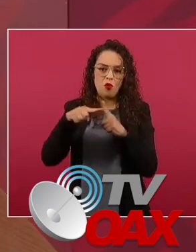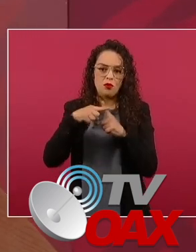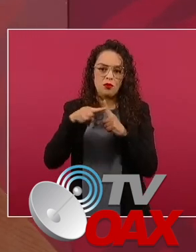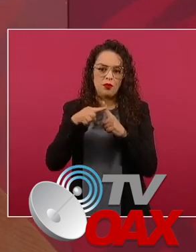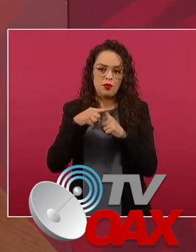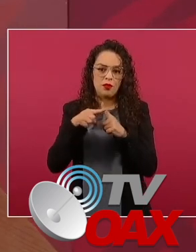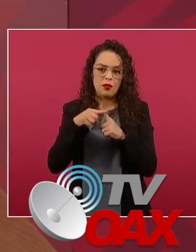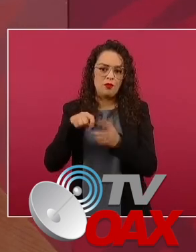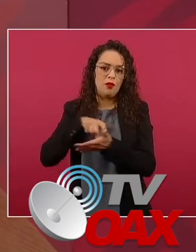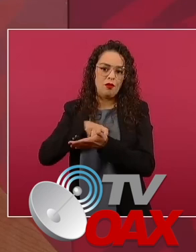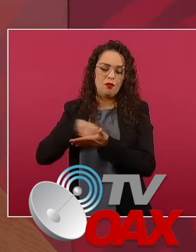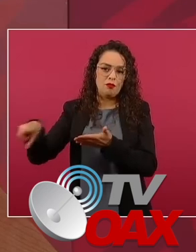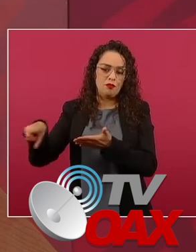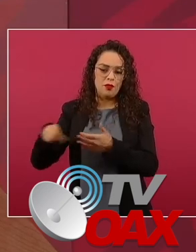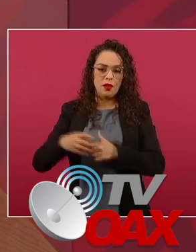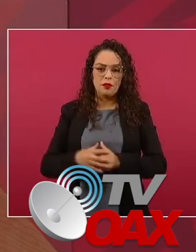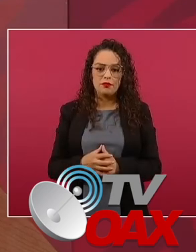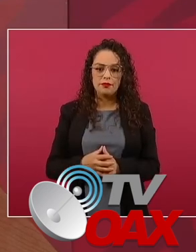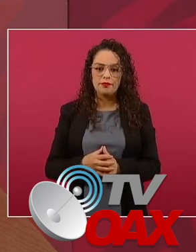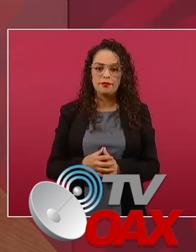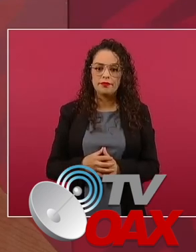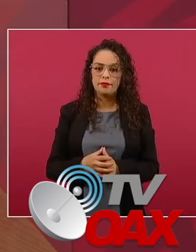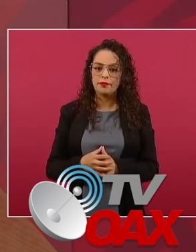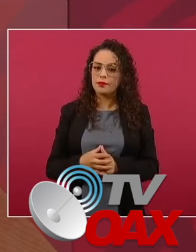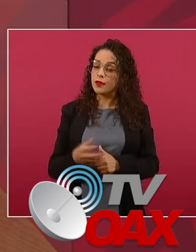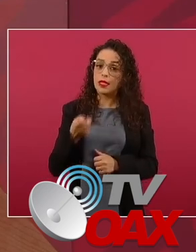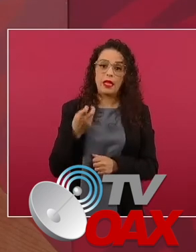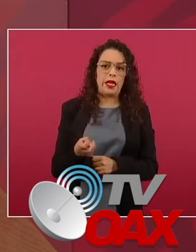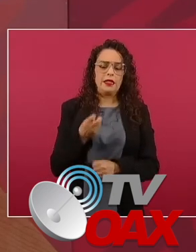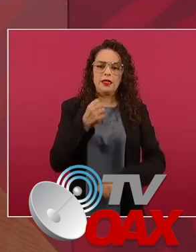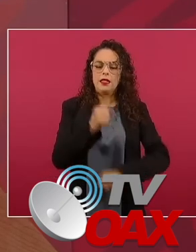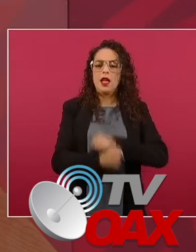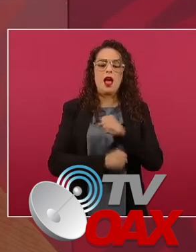año prácticamente ya